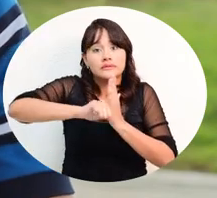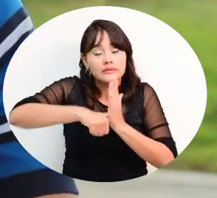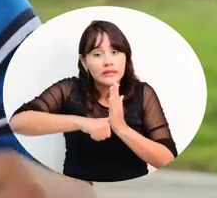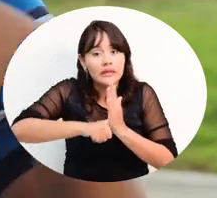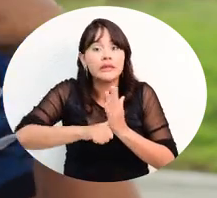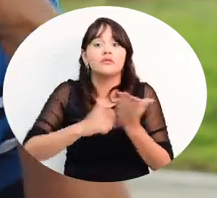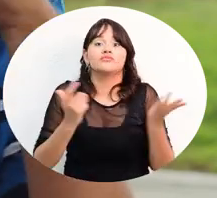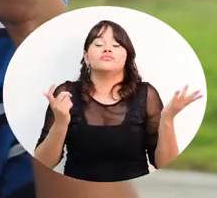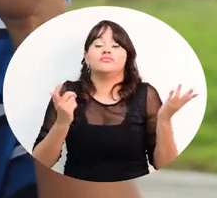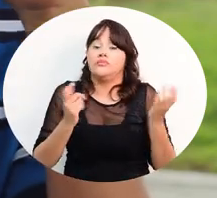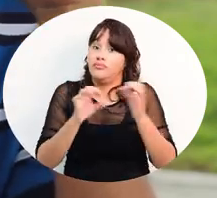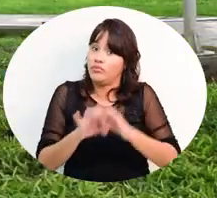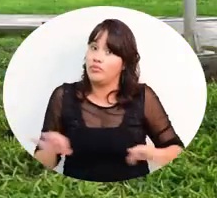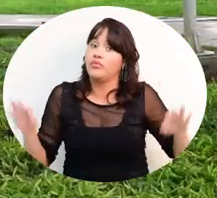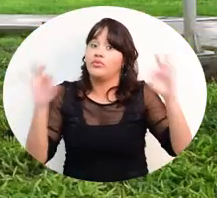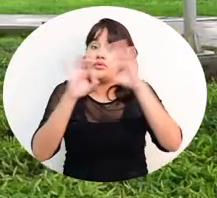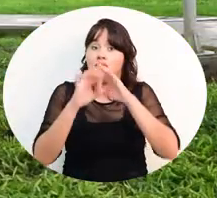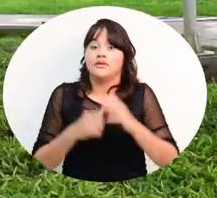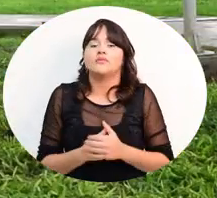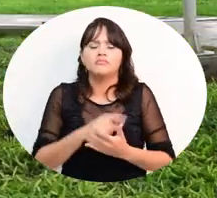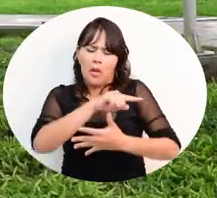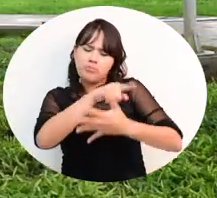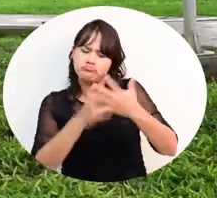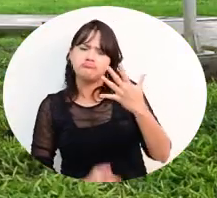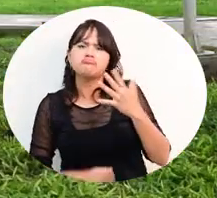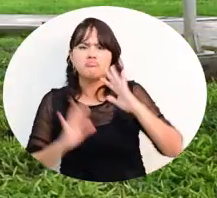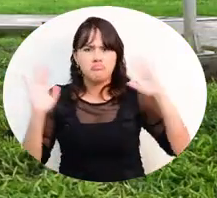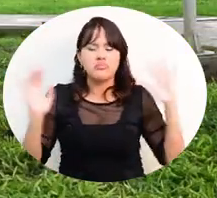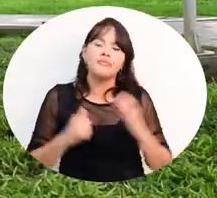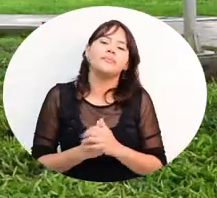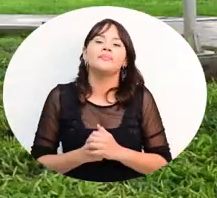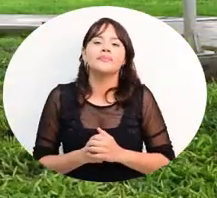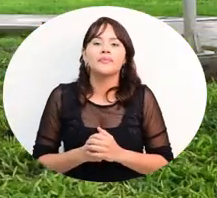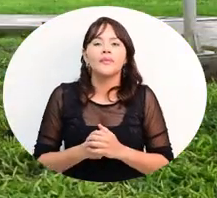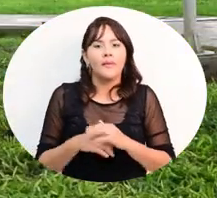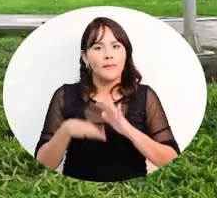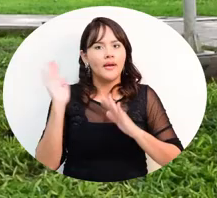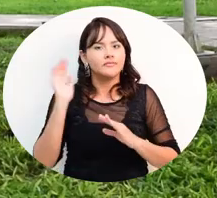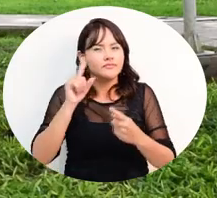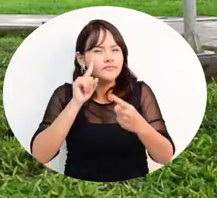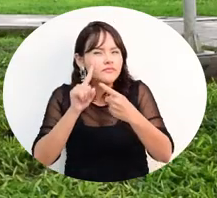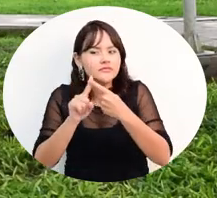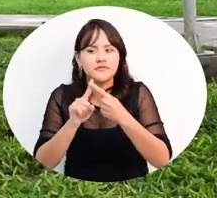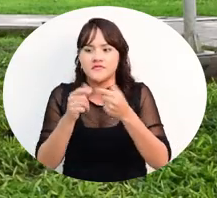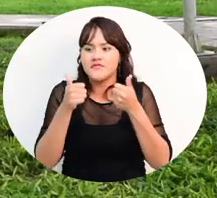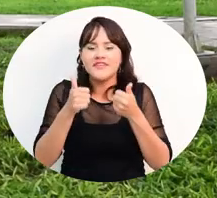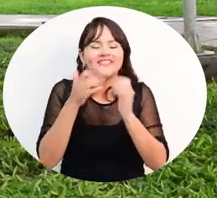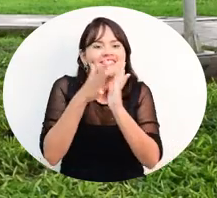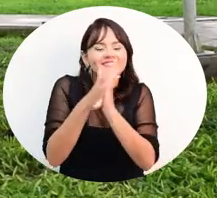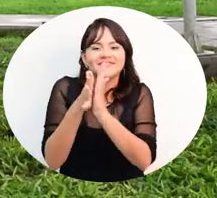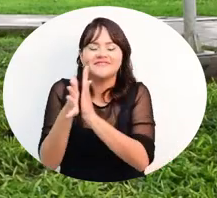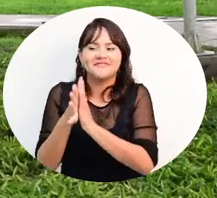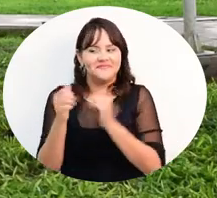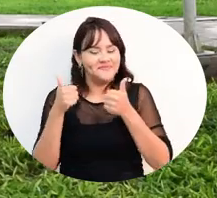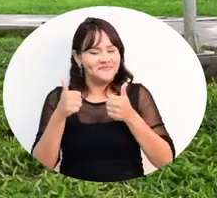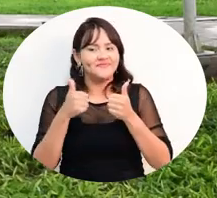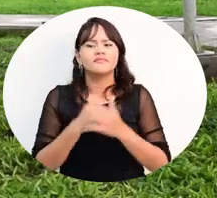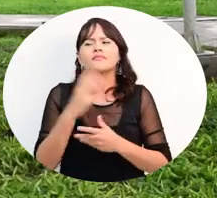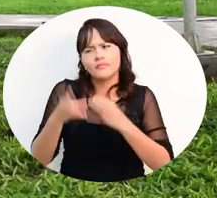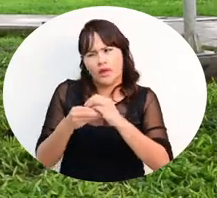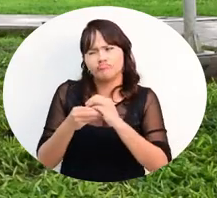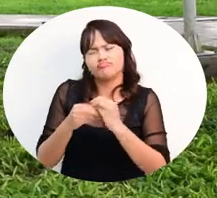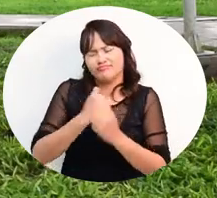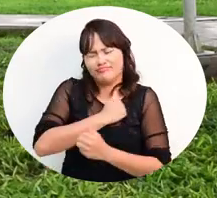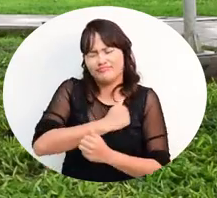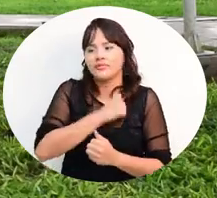se les quede, porque hay gente que la regresan por eso. Muy bien, ahí tenemos las 5 cosas y también tenemos la oportunidad de despedirnos mandándoles un mensaje a